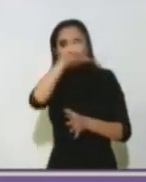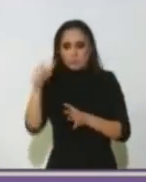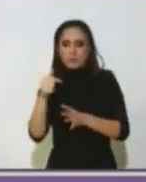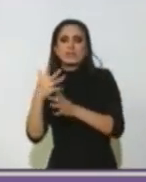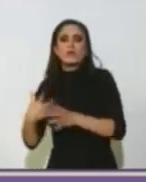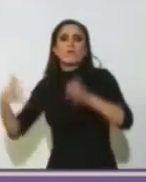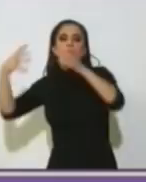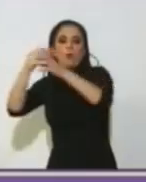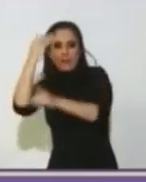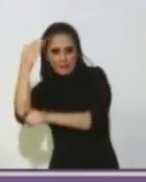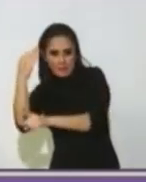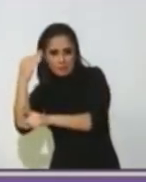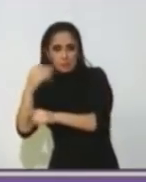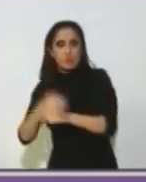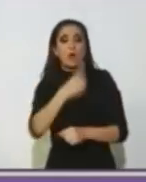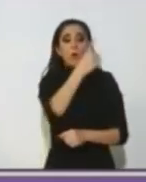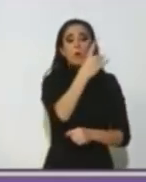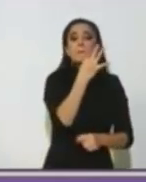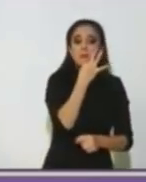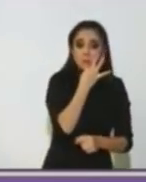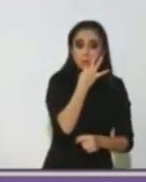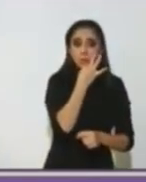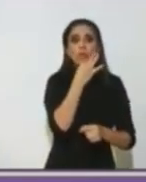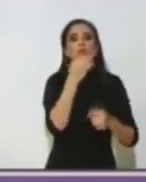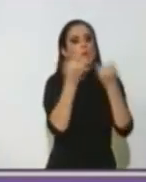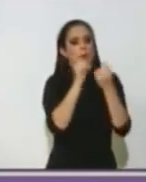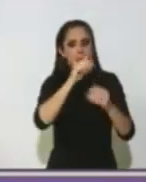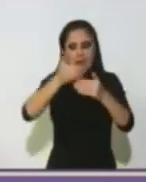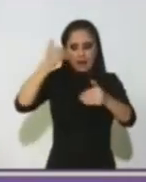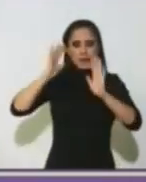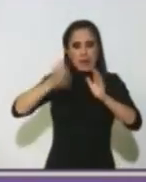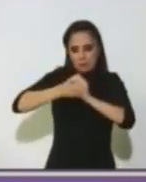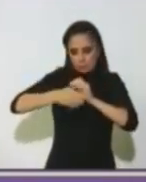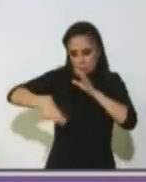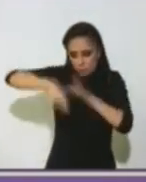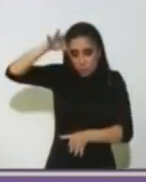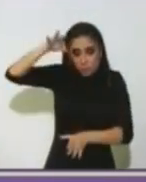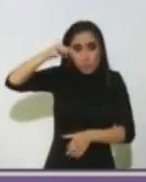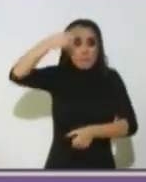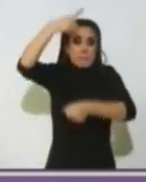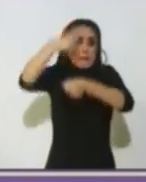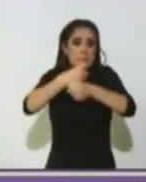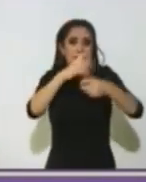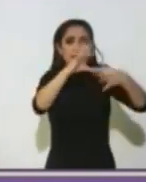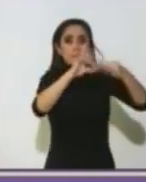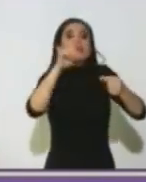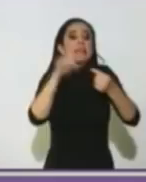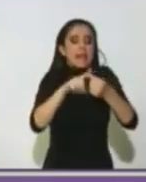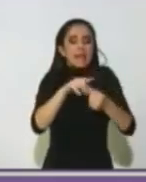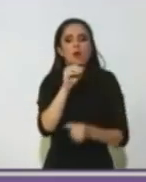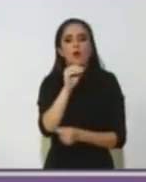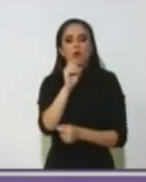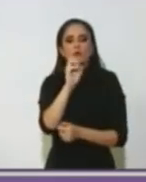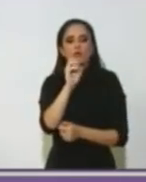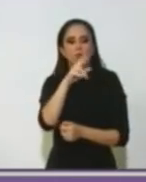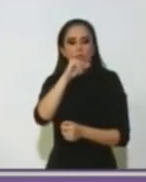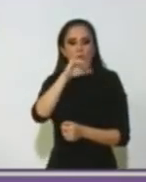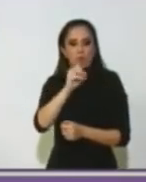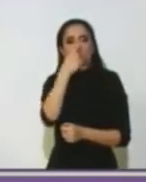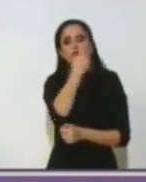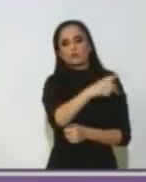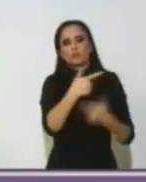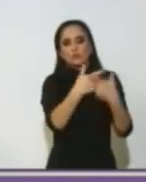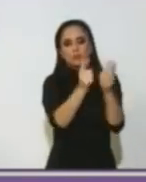tiempo en la presentación del minuto también sorteado la primera persona que tiene la voz es lorena osornio candidata sin partido